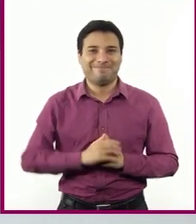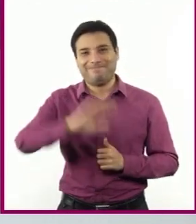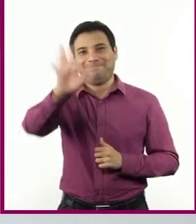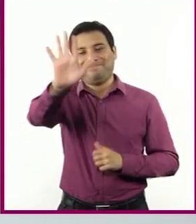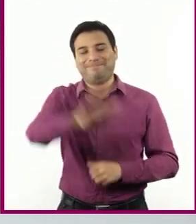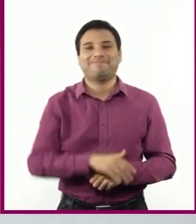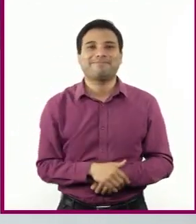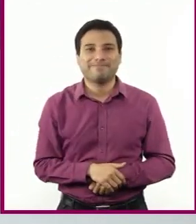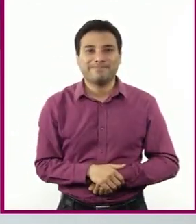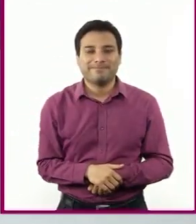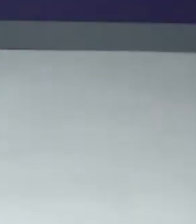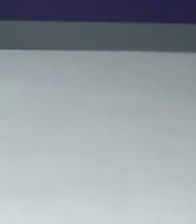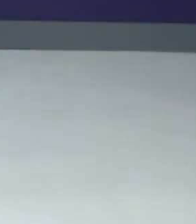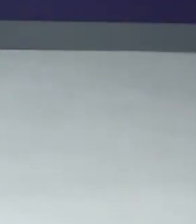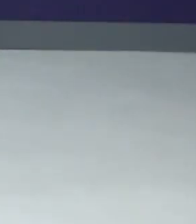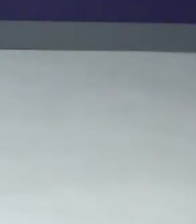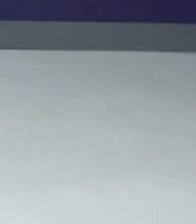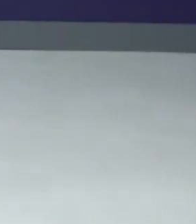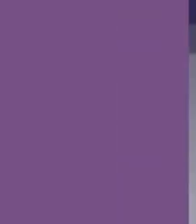Hasta pronto.